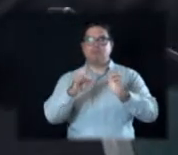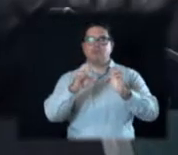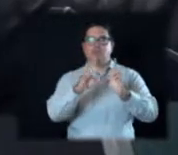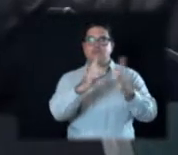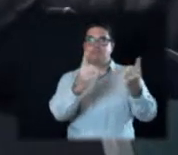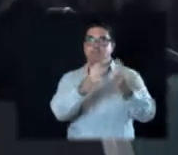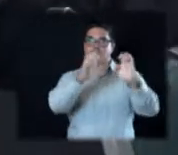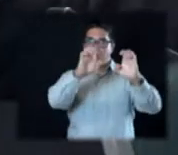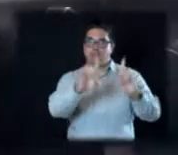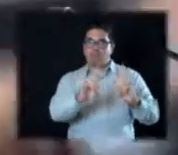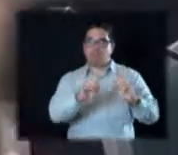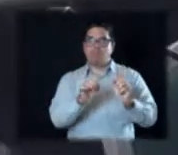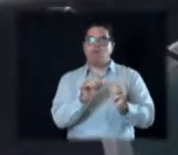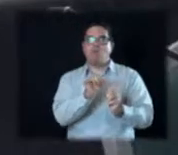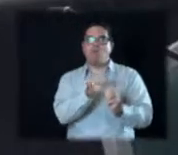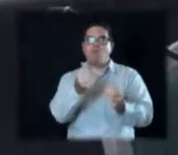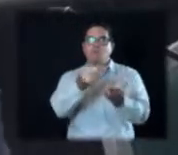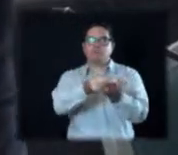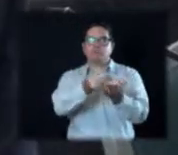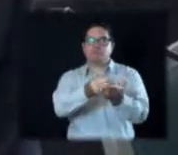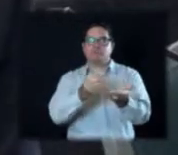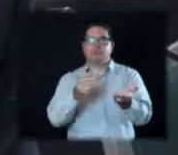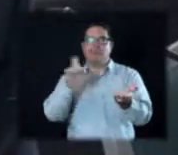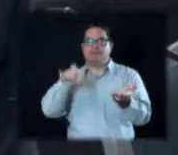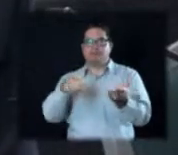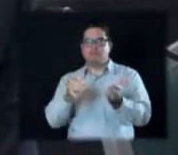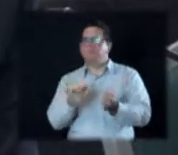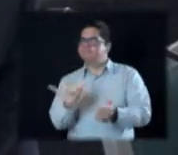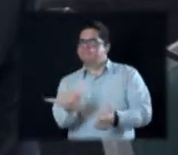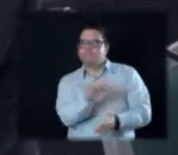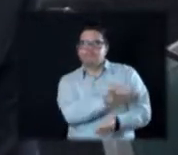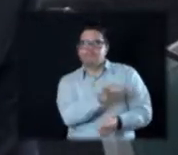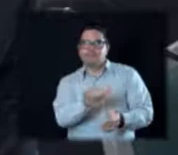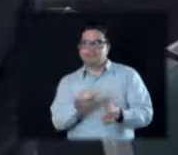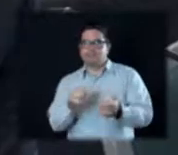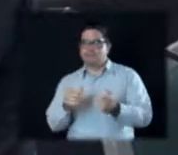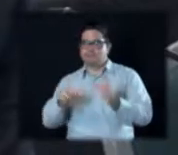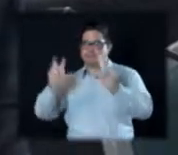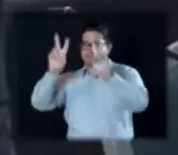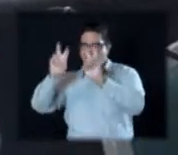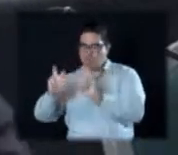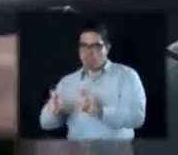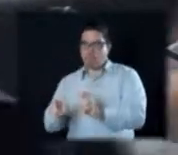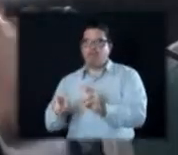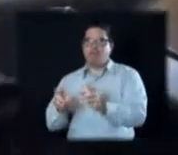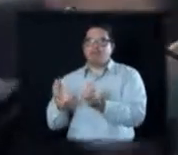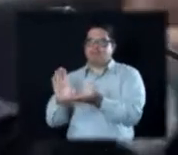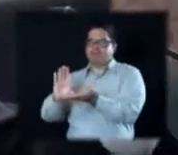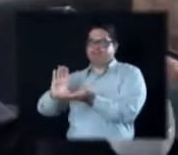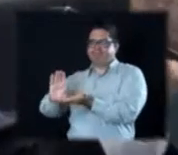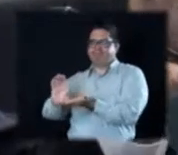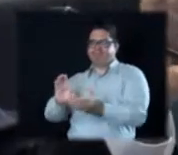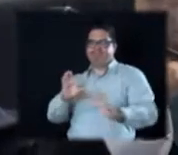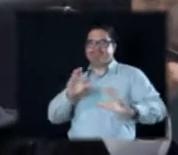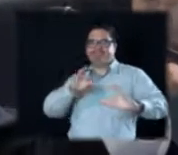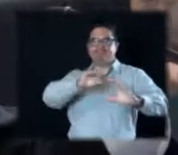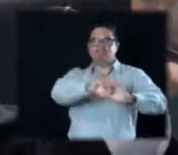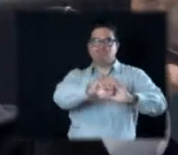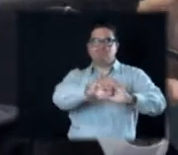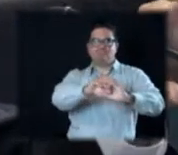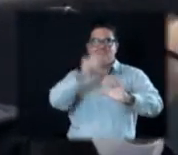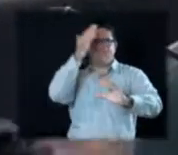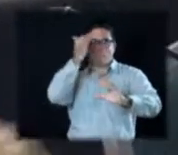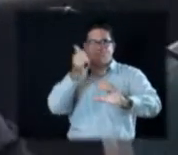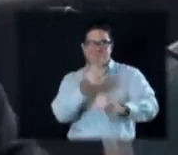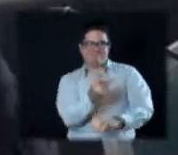Educación, que está usando otra versión, para hacer lo mismo, para llevar a cabo la misma reserva presupuestaria, porque son